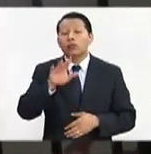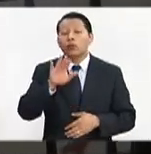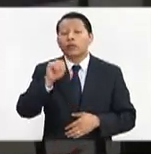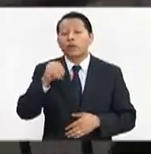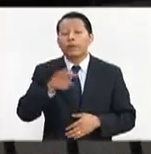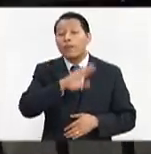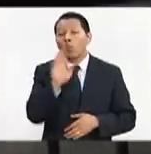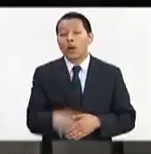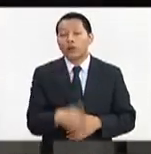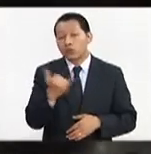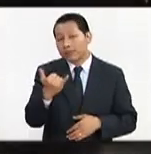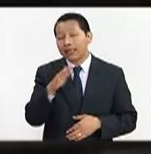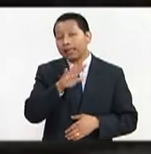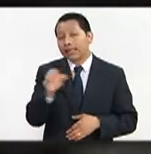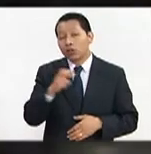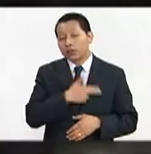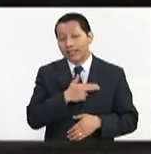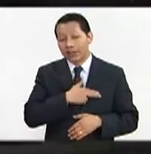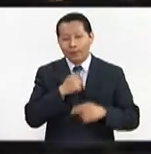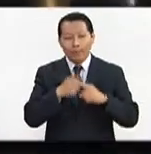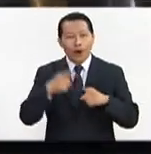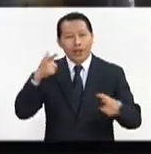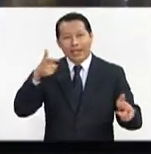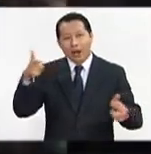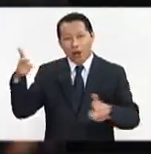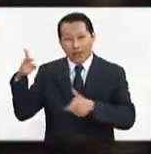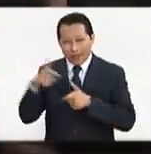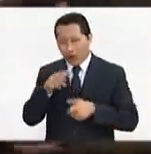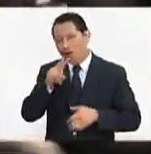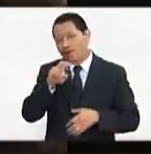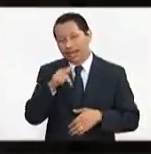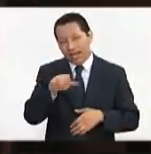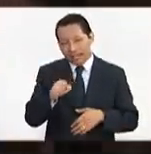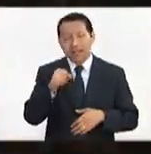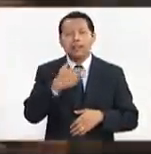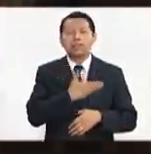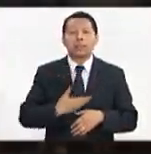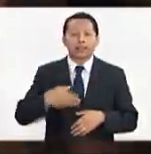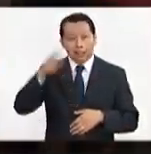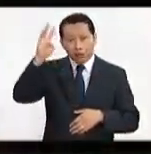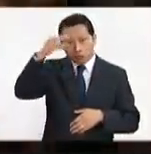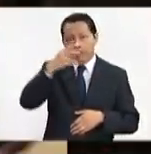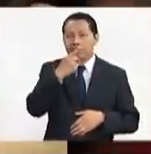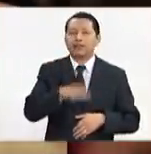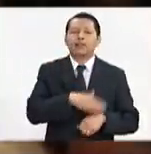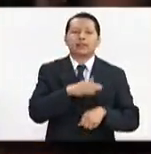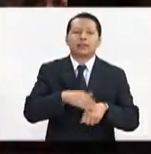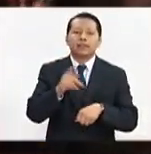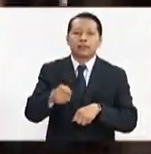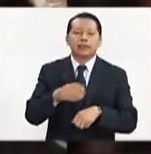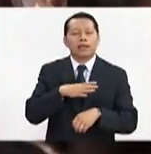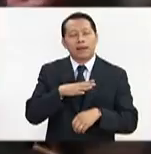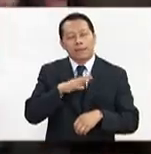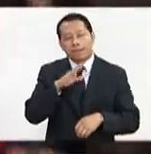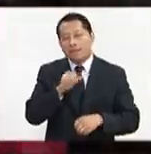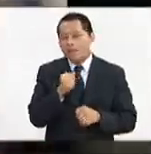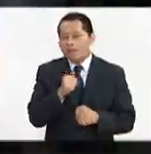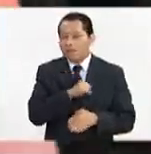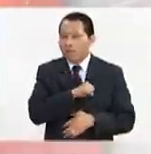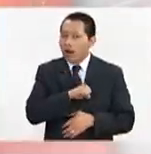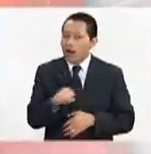59 muertos y más de 500 heridos por el tiroteo en Las Vegas. El presidente Donald Trump lo califica como un acto de maldad pura.